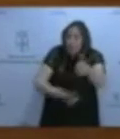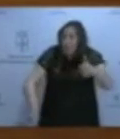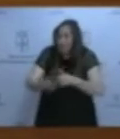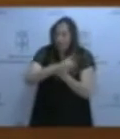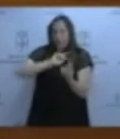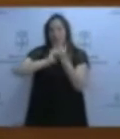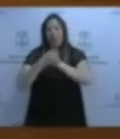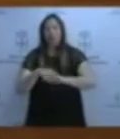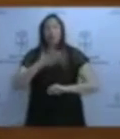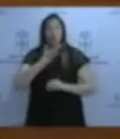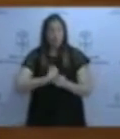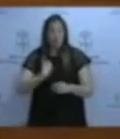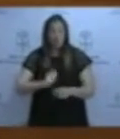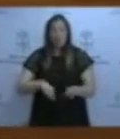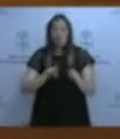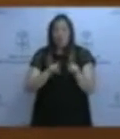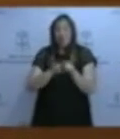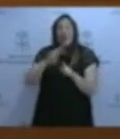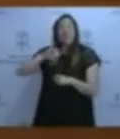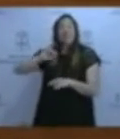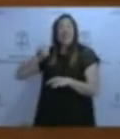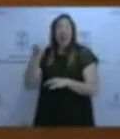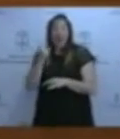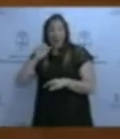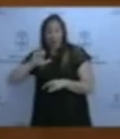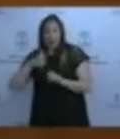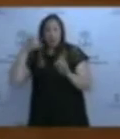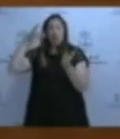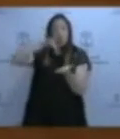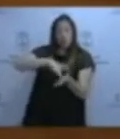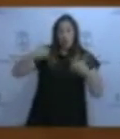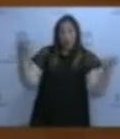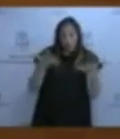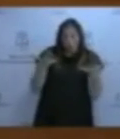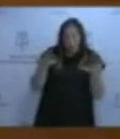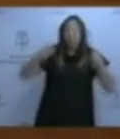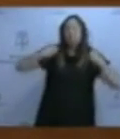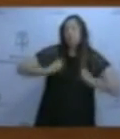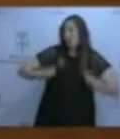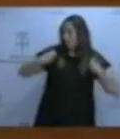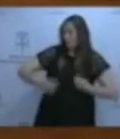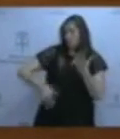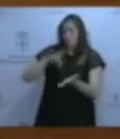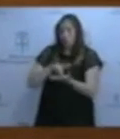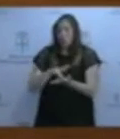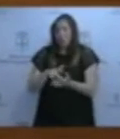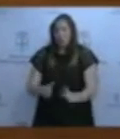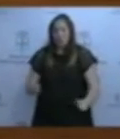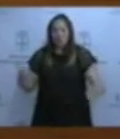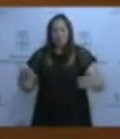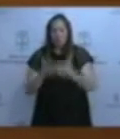lo que se llama un triaje, que es exactamente lo mismo que hacemos en urgencias. Me choca que el